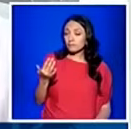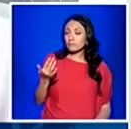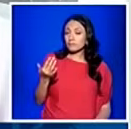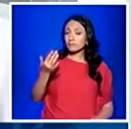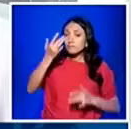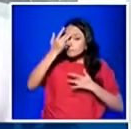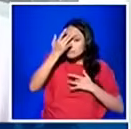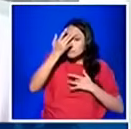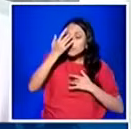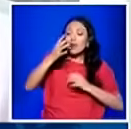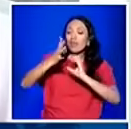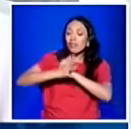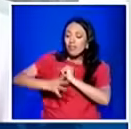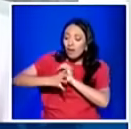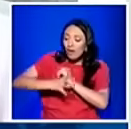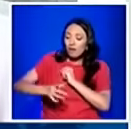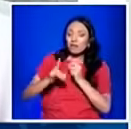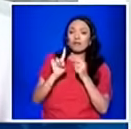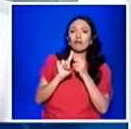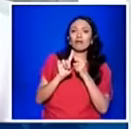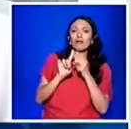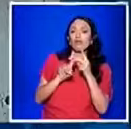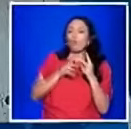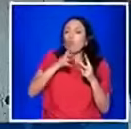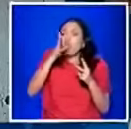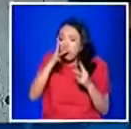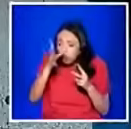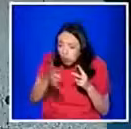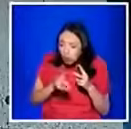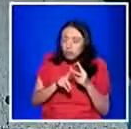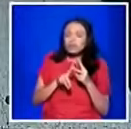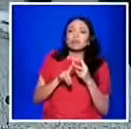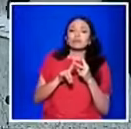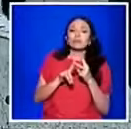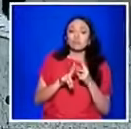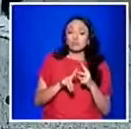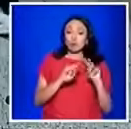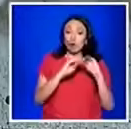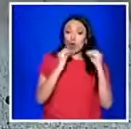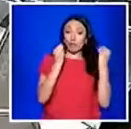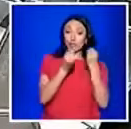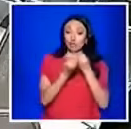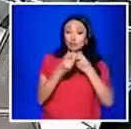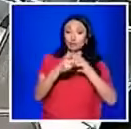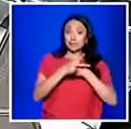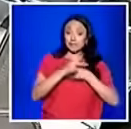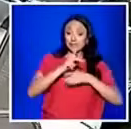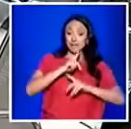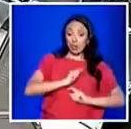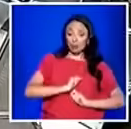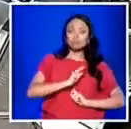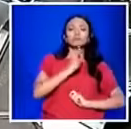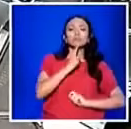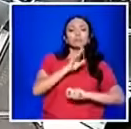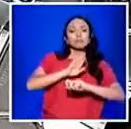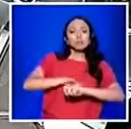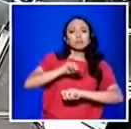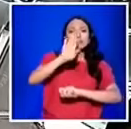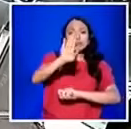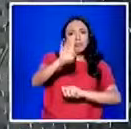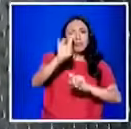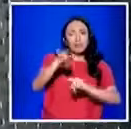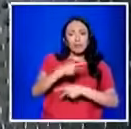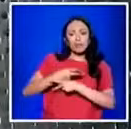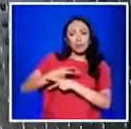síntomas como son la diarrea, tenemos síntomas como vómito. La Organización Panamericana de la Salud hizo un llamado para que se fortalezcan